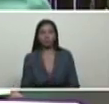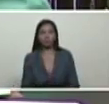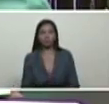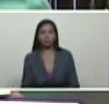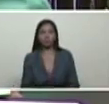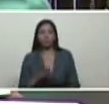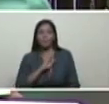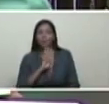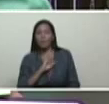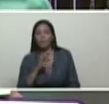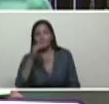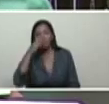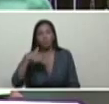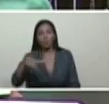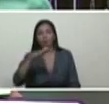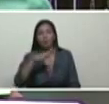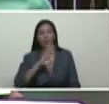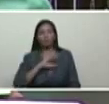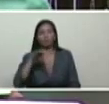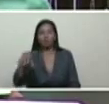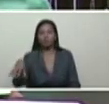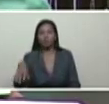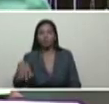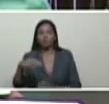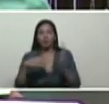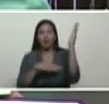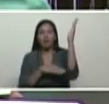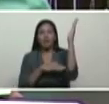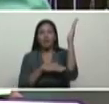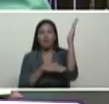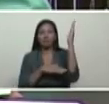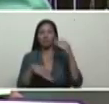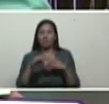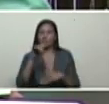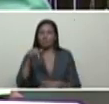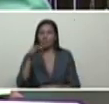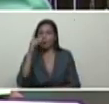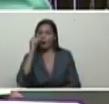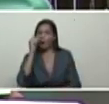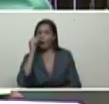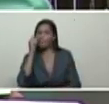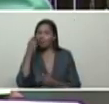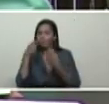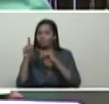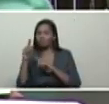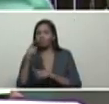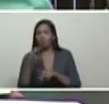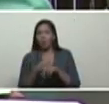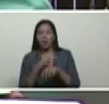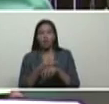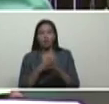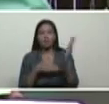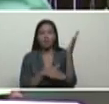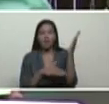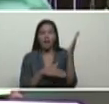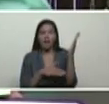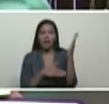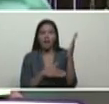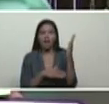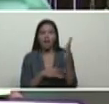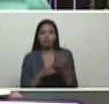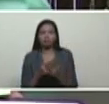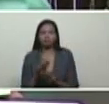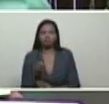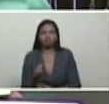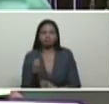pueblo del estado Lara. Ay, Dios mío, cuando estaba el señor Henry Falcón. Ay, Dios mío. Qué